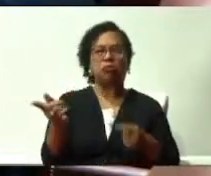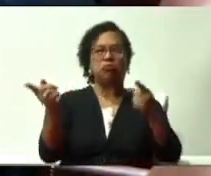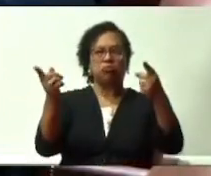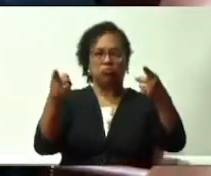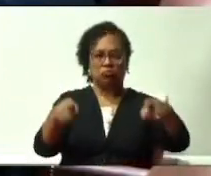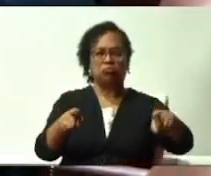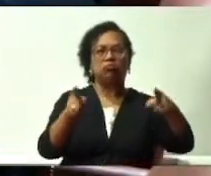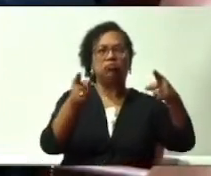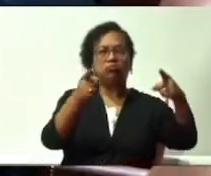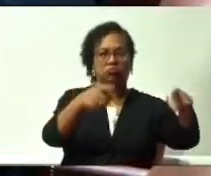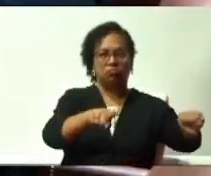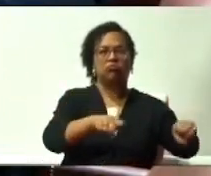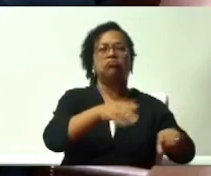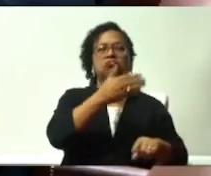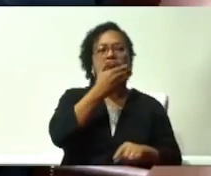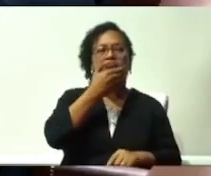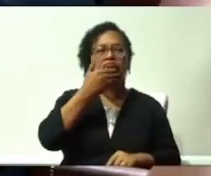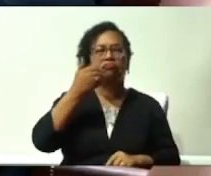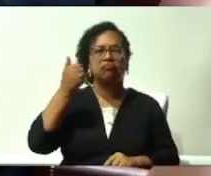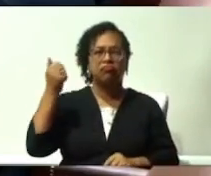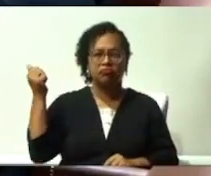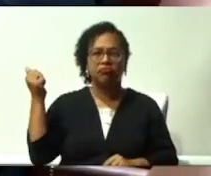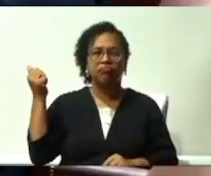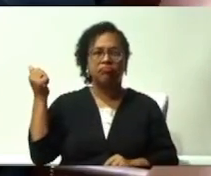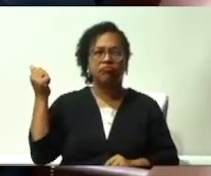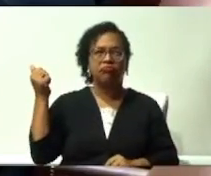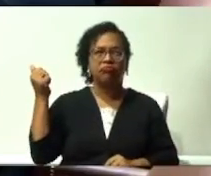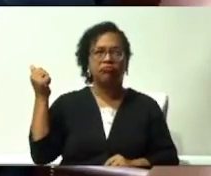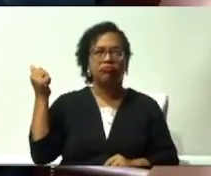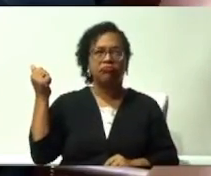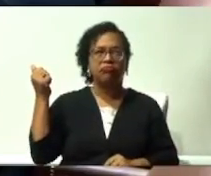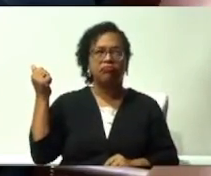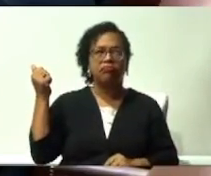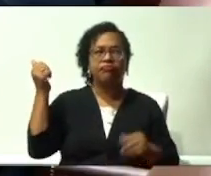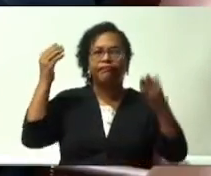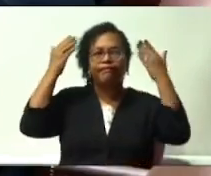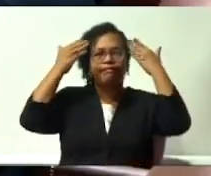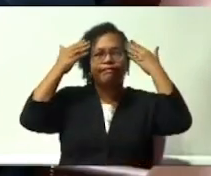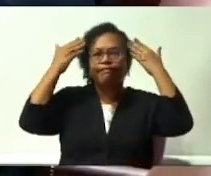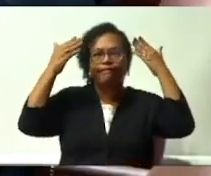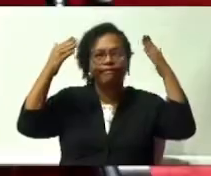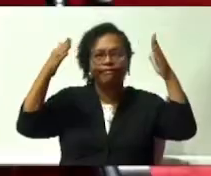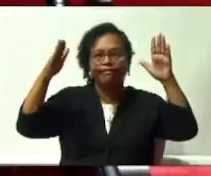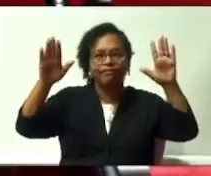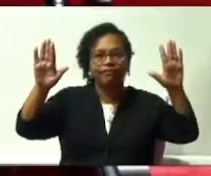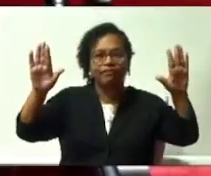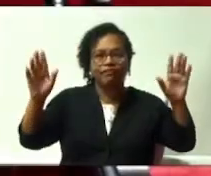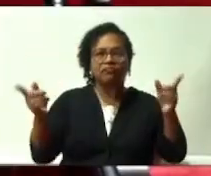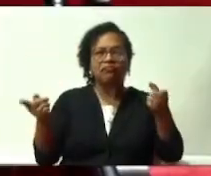la asamblea, vendrán días mejores y nadie sabe cómo es mejor.